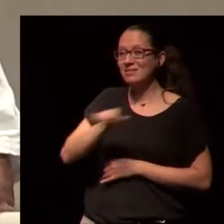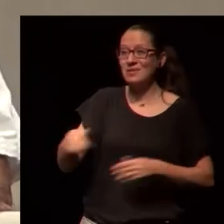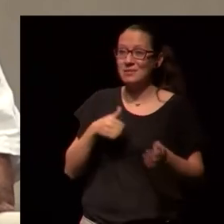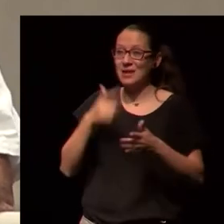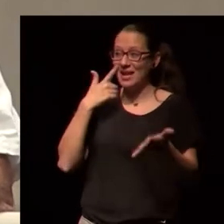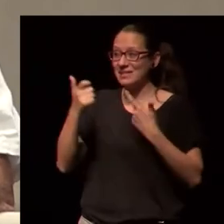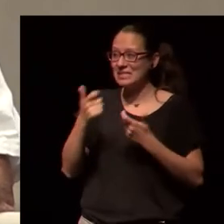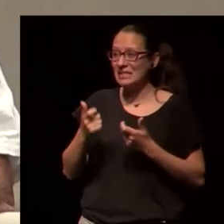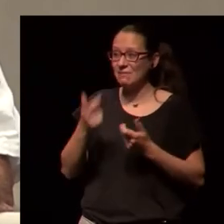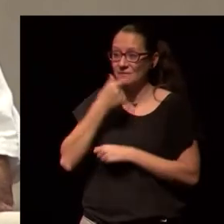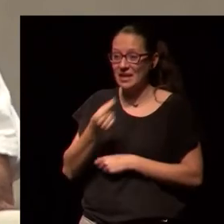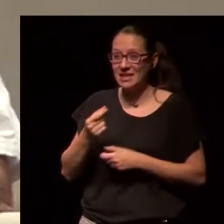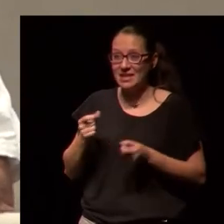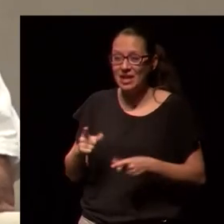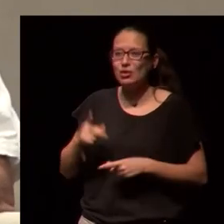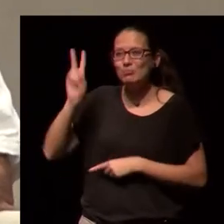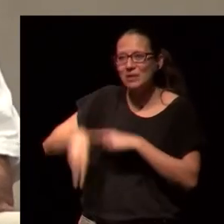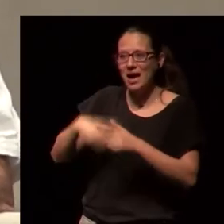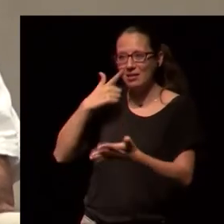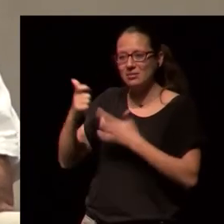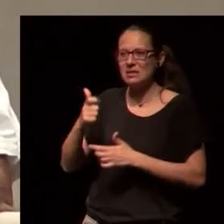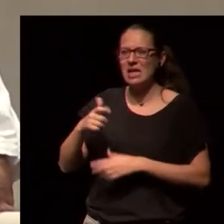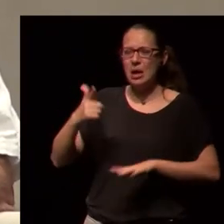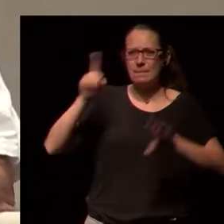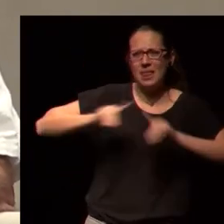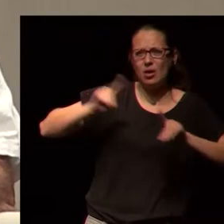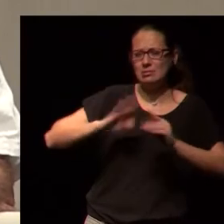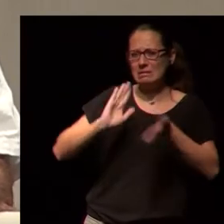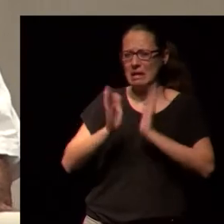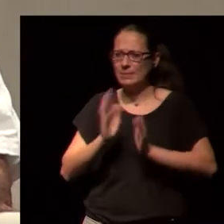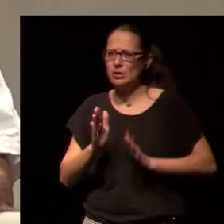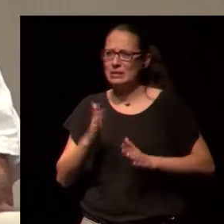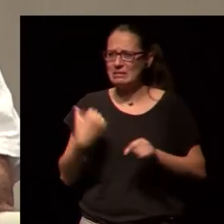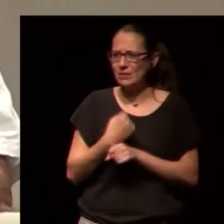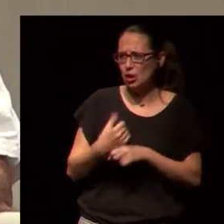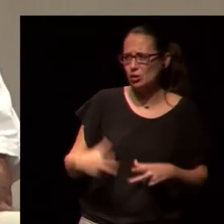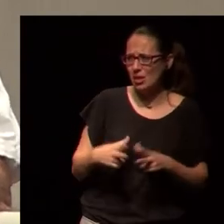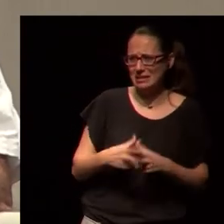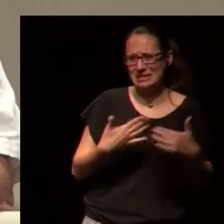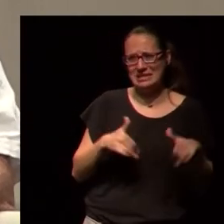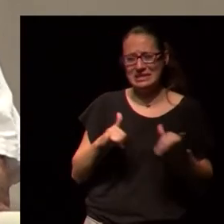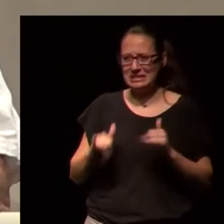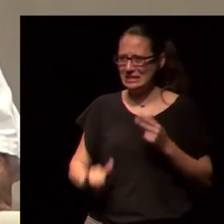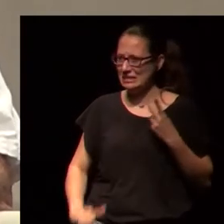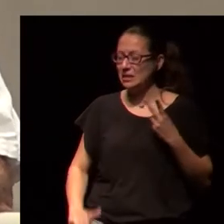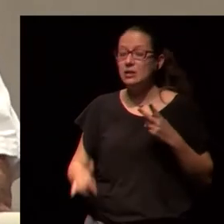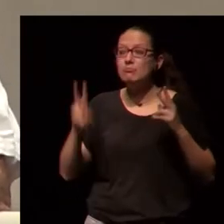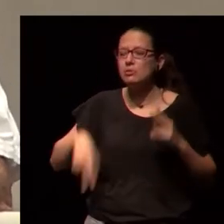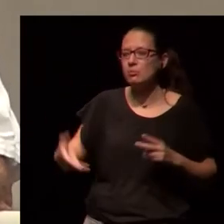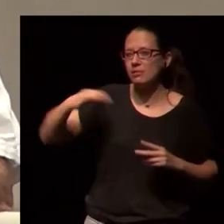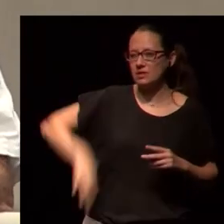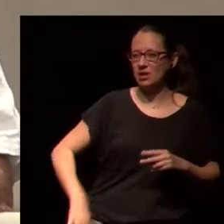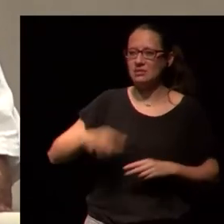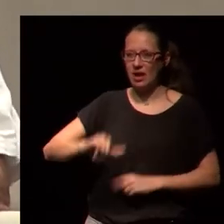facilitadores lo que son es artistas. No son pedagogos, no son terapeutas, no son trabajadores sociales. Son profesionales que gozan